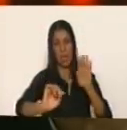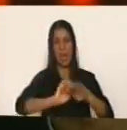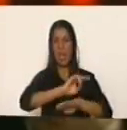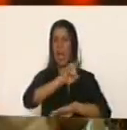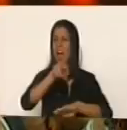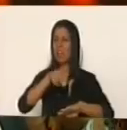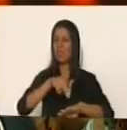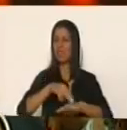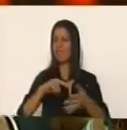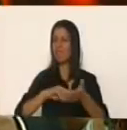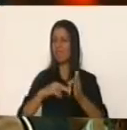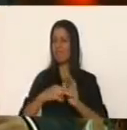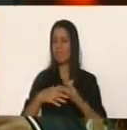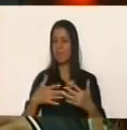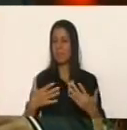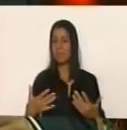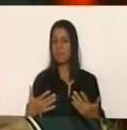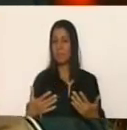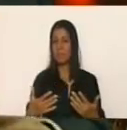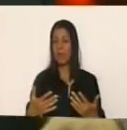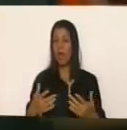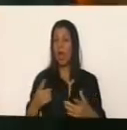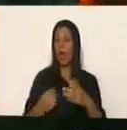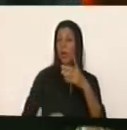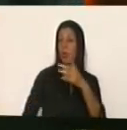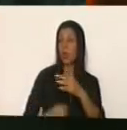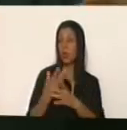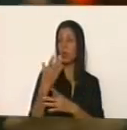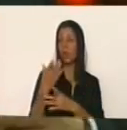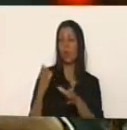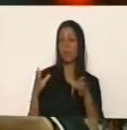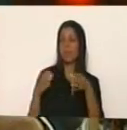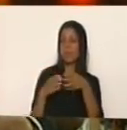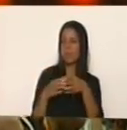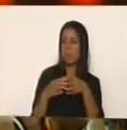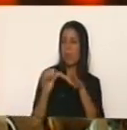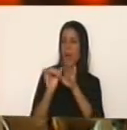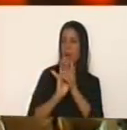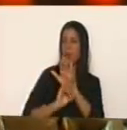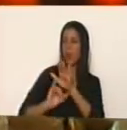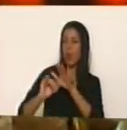no es una convención constituyente en el modelo